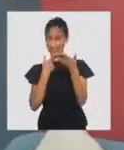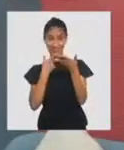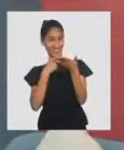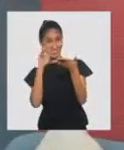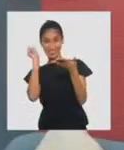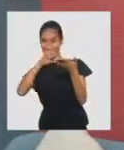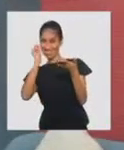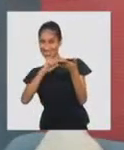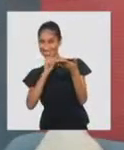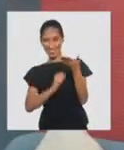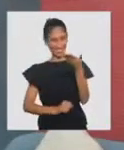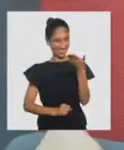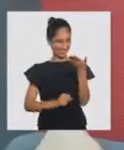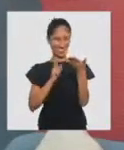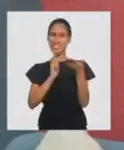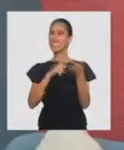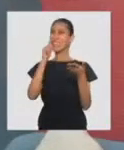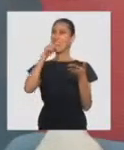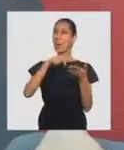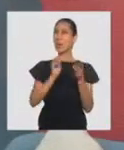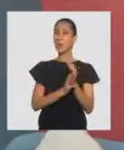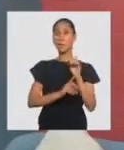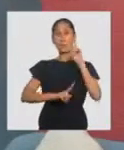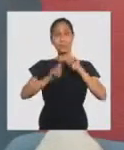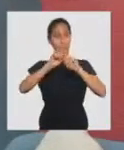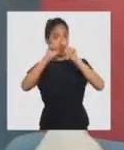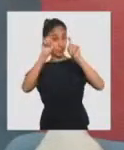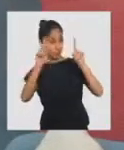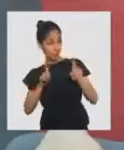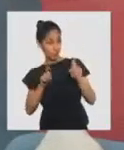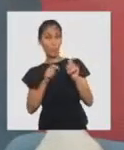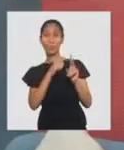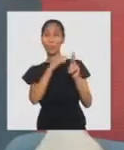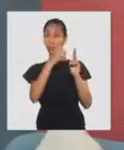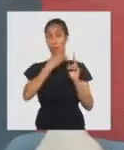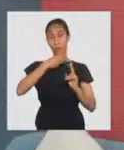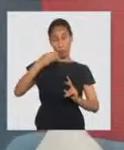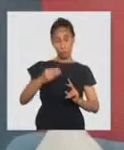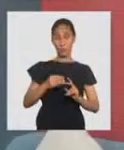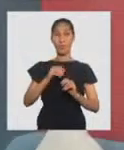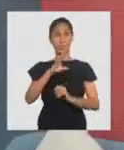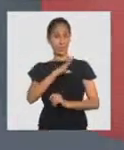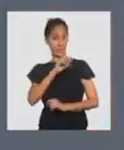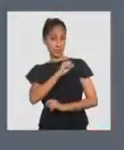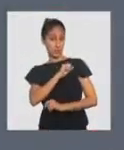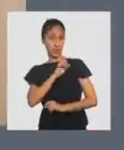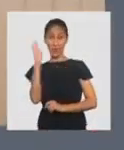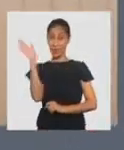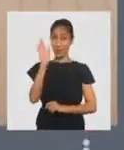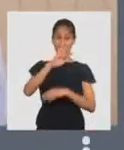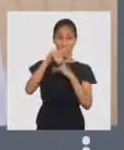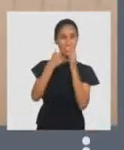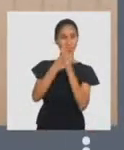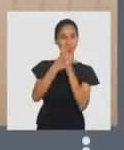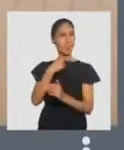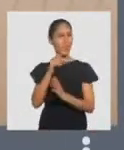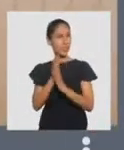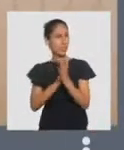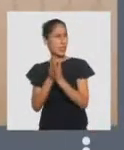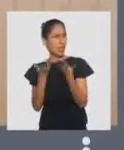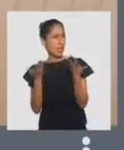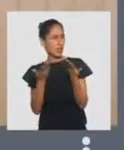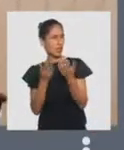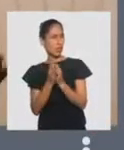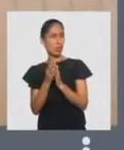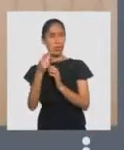¡Ay, pues parece que sí! Y ahora tenemos algunas preguntas de las chicas y chicos de quinto. Hola a todos, me gustaría